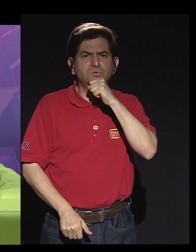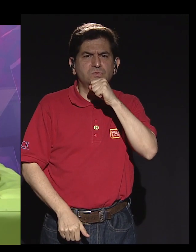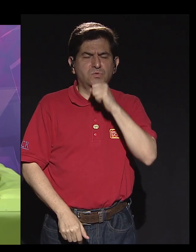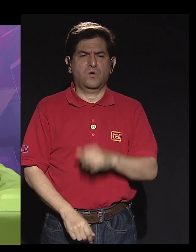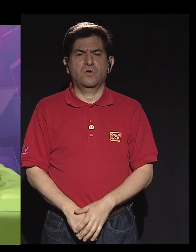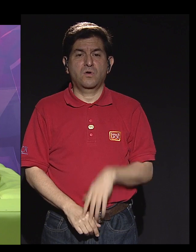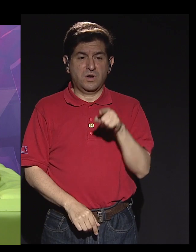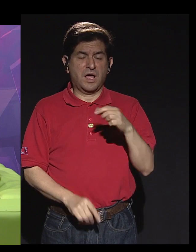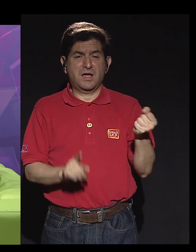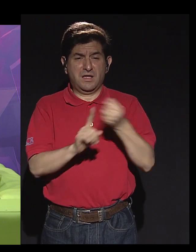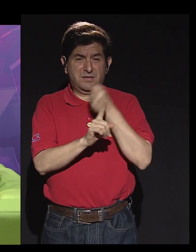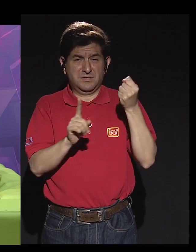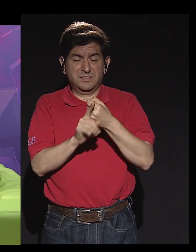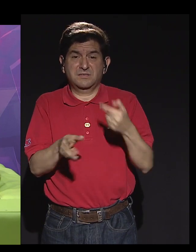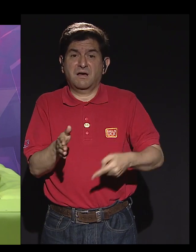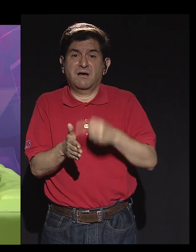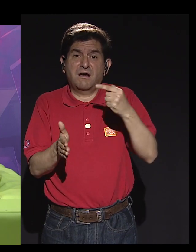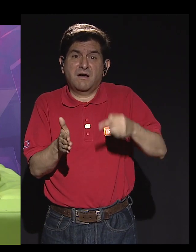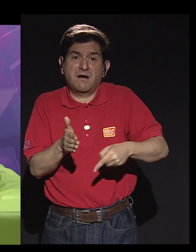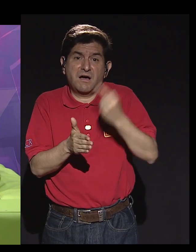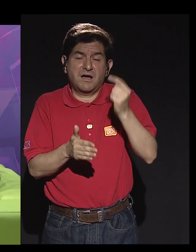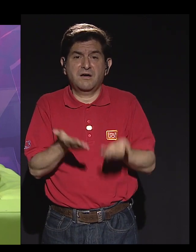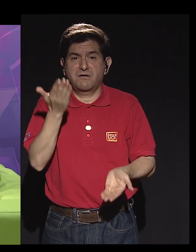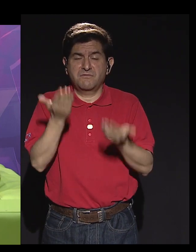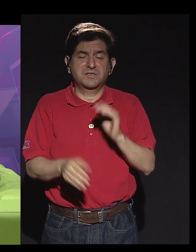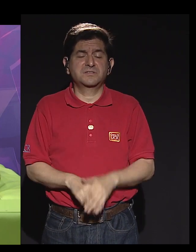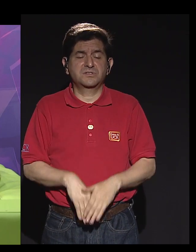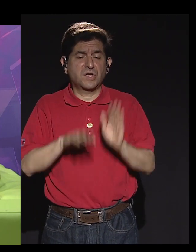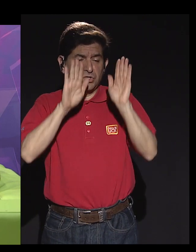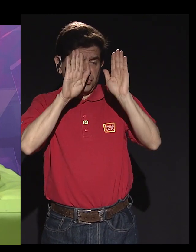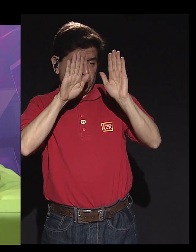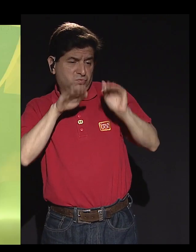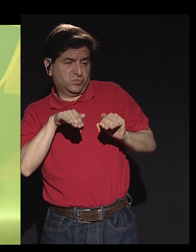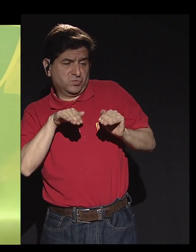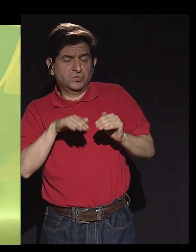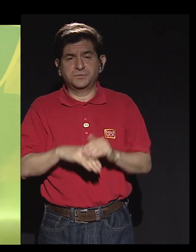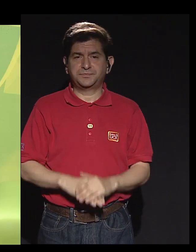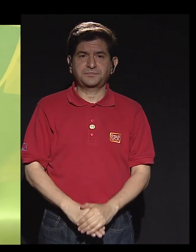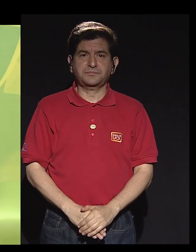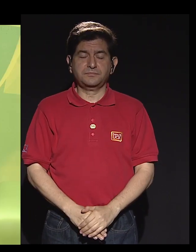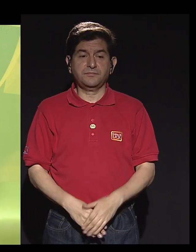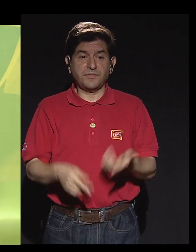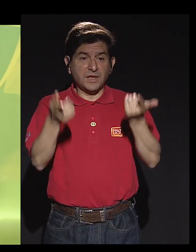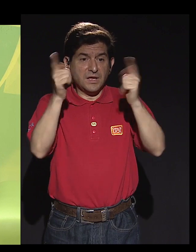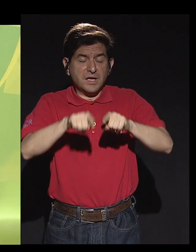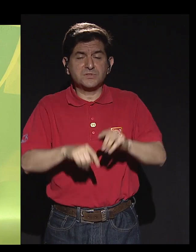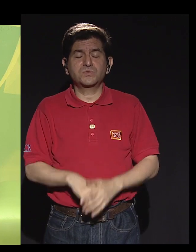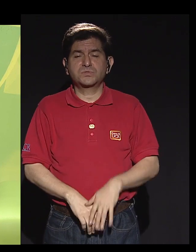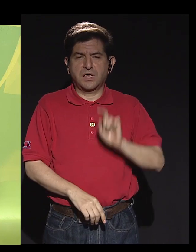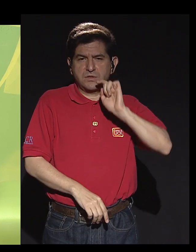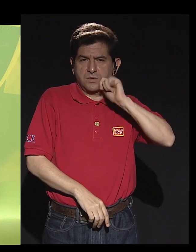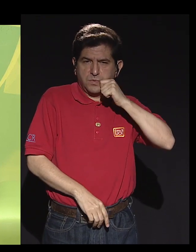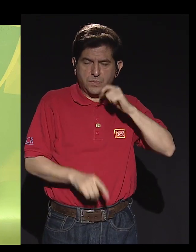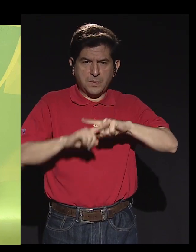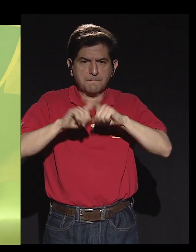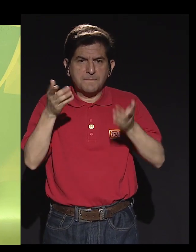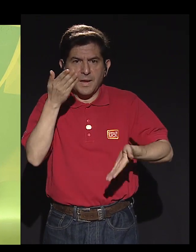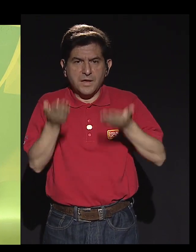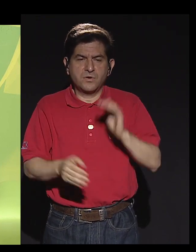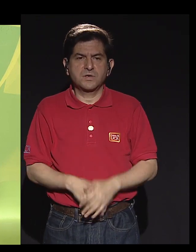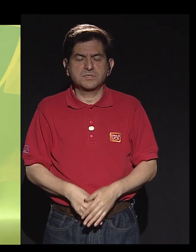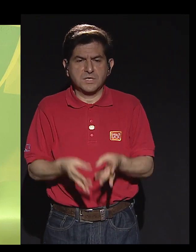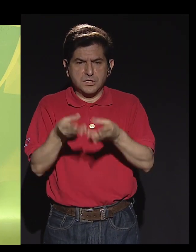mayor vivir estos maltratos a veces muy sumisos, ¿verdad? Que pasan como discretamente, pero que